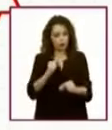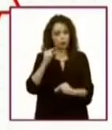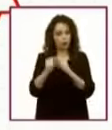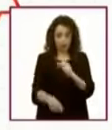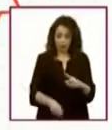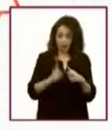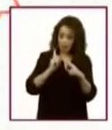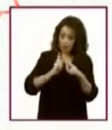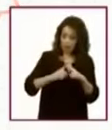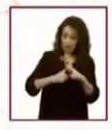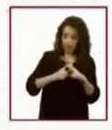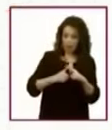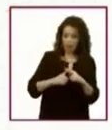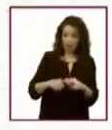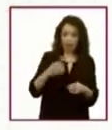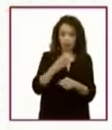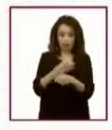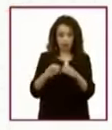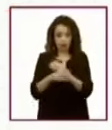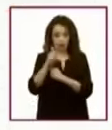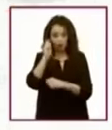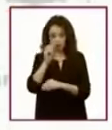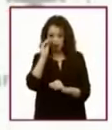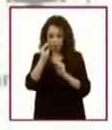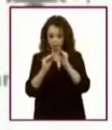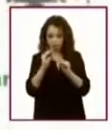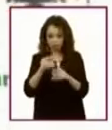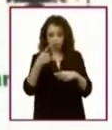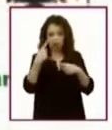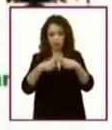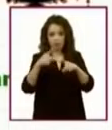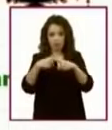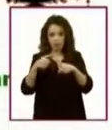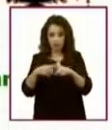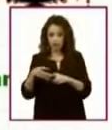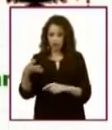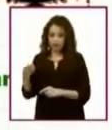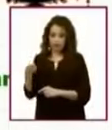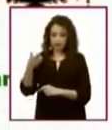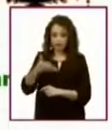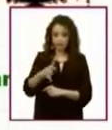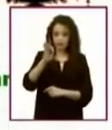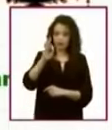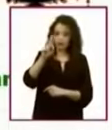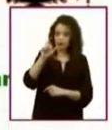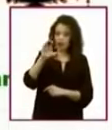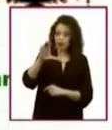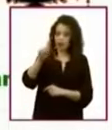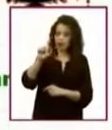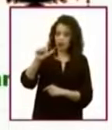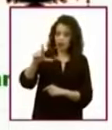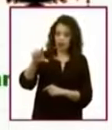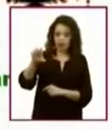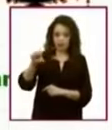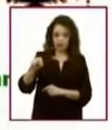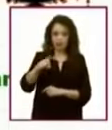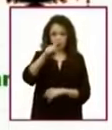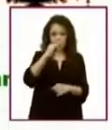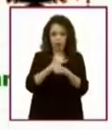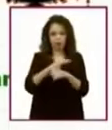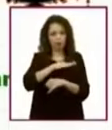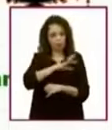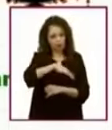los objetos cuya estructura se repite a diferentes escalas se les conoce como fractales. Busca en internet